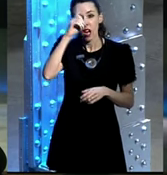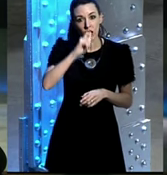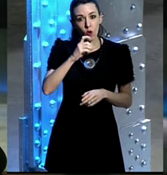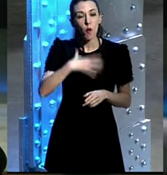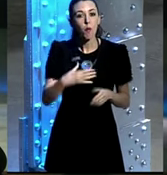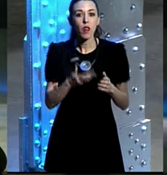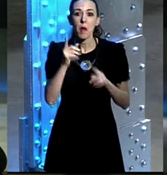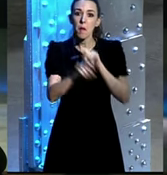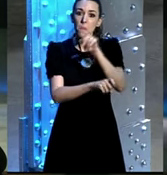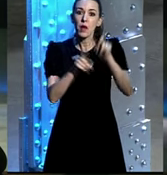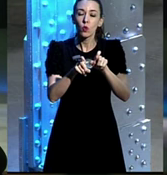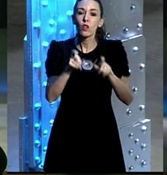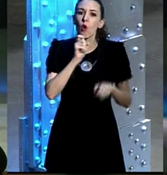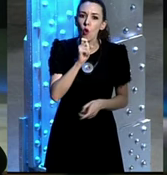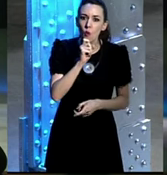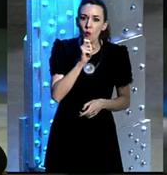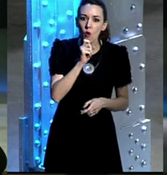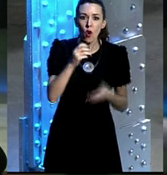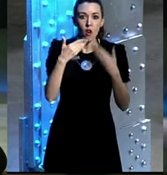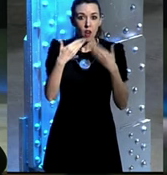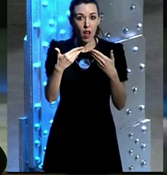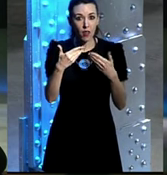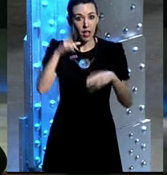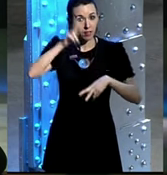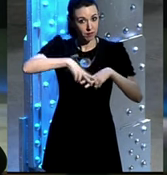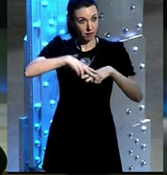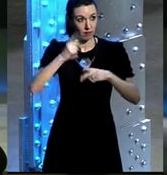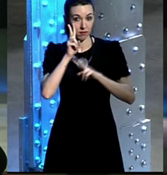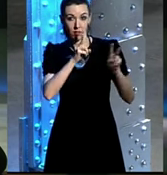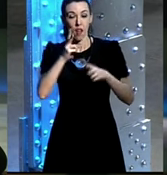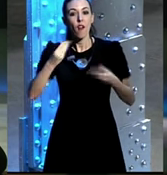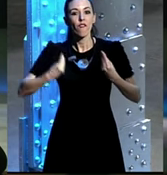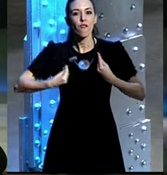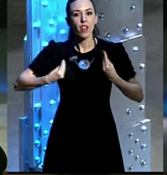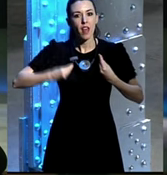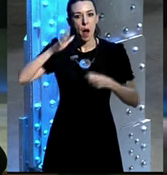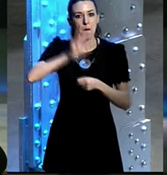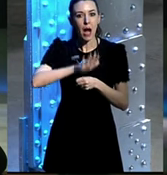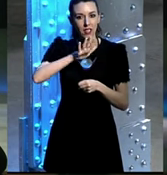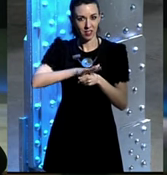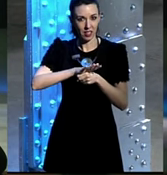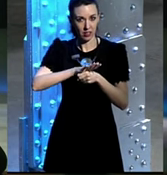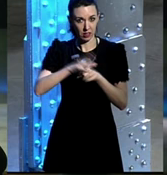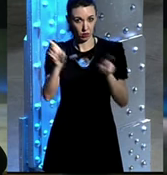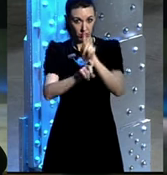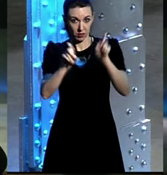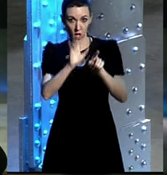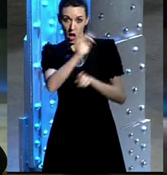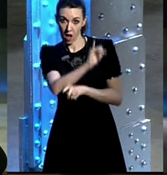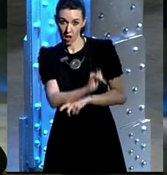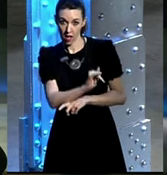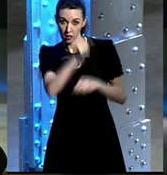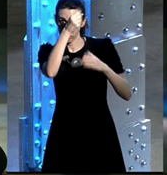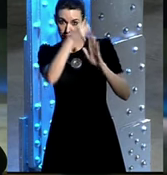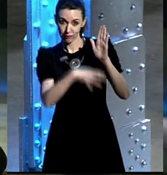pueden plantear las preguntas a través del... Está aquí, #VidaMartes. Las preguntas me aparecen aquí